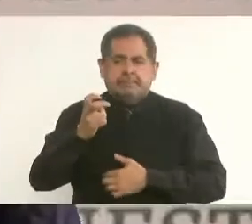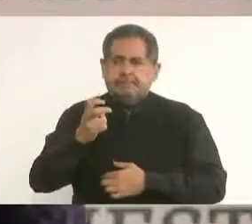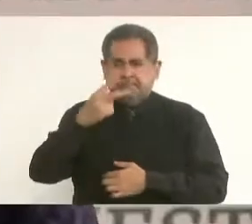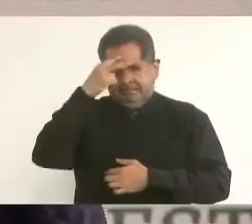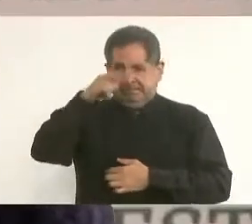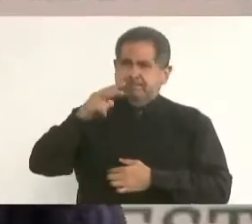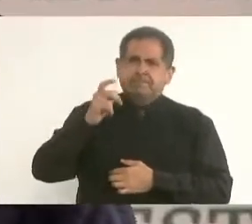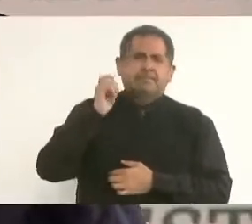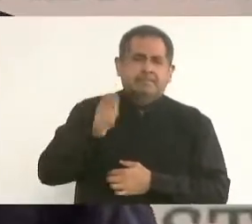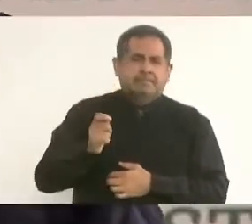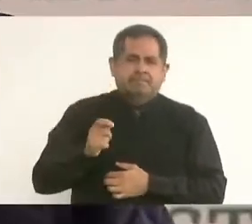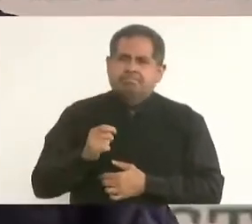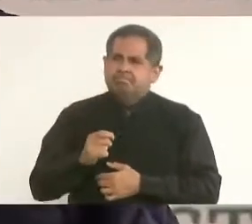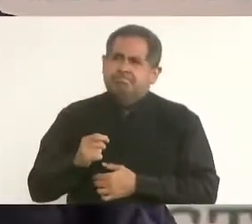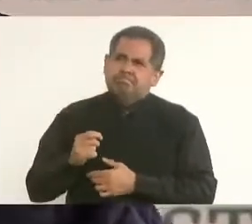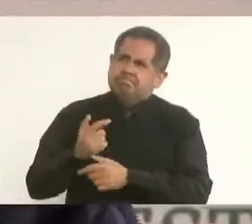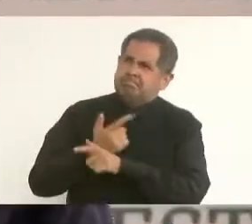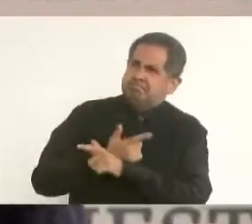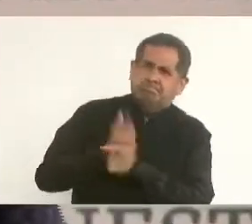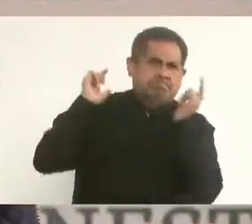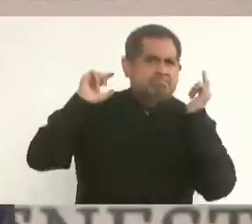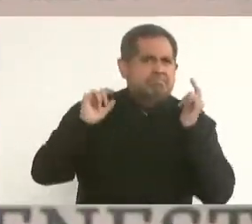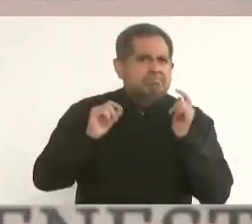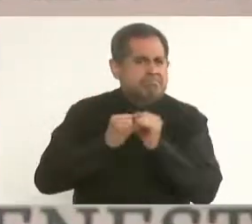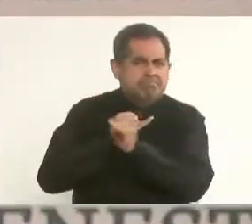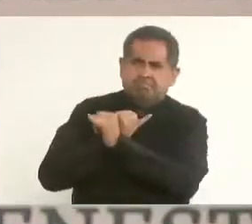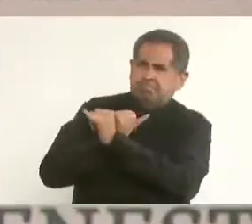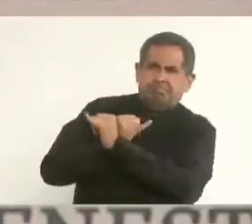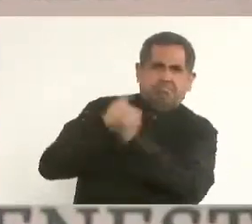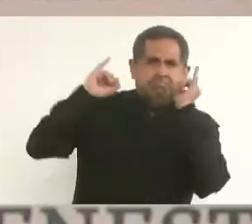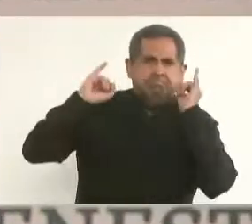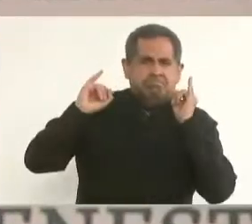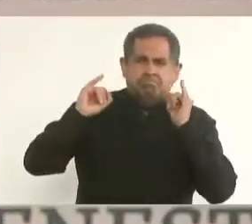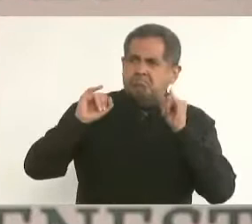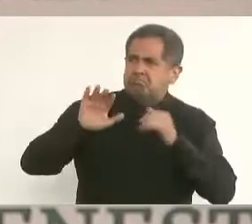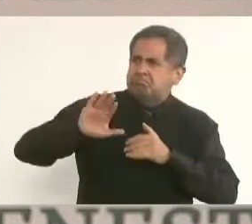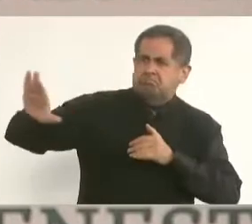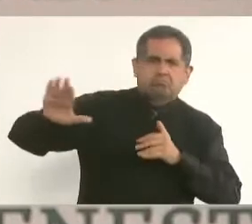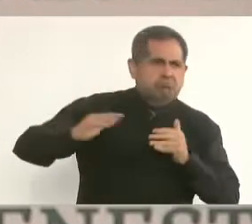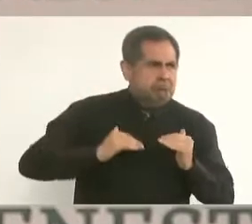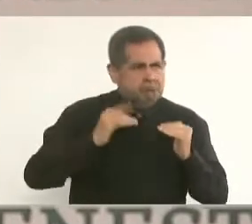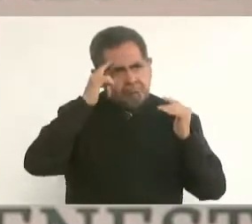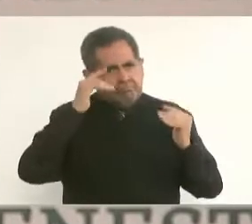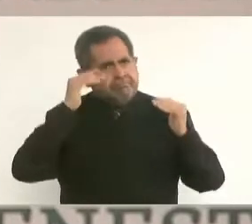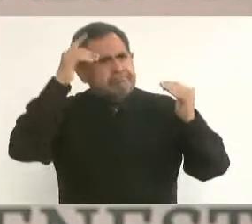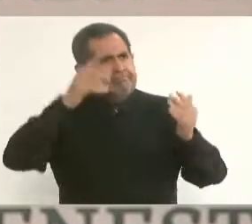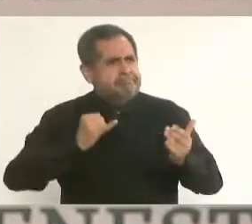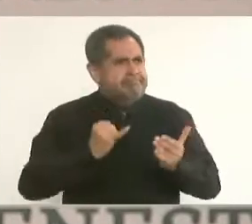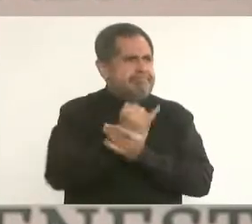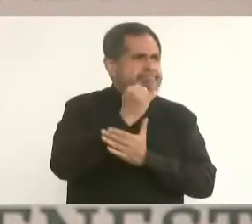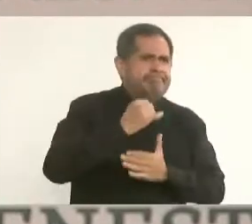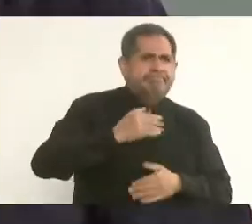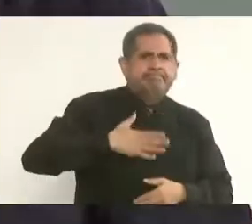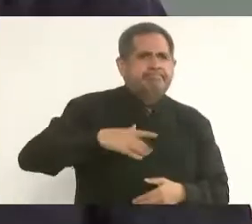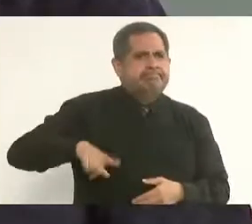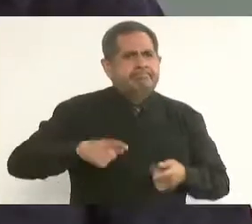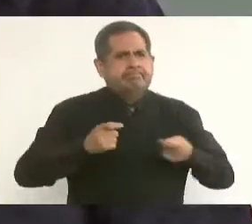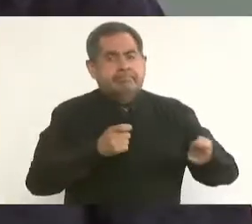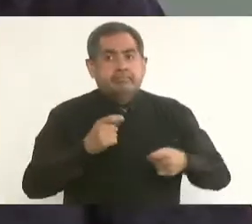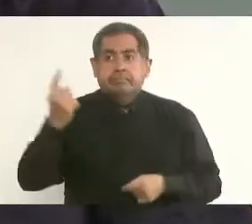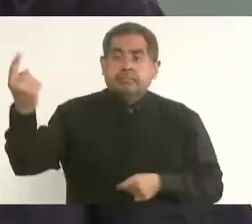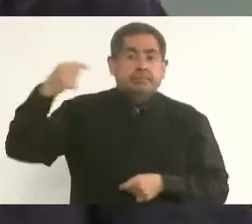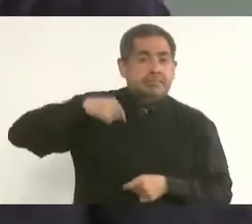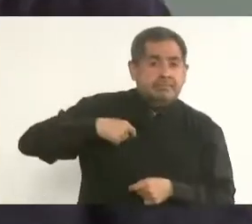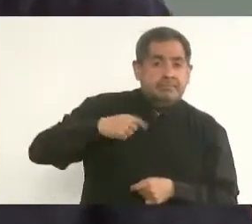país libre, independiente, soberano, luego de 3 siglos de